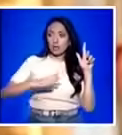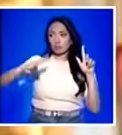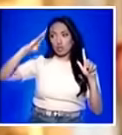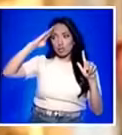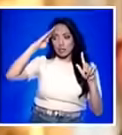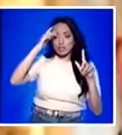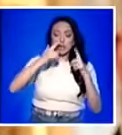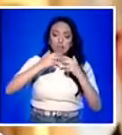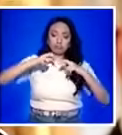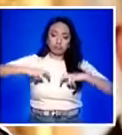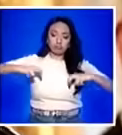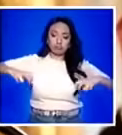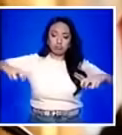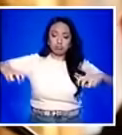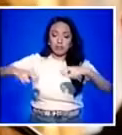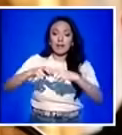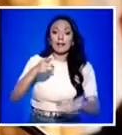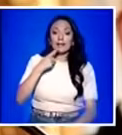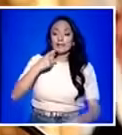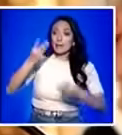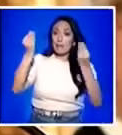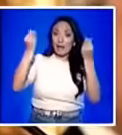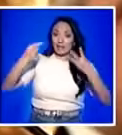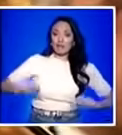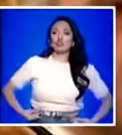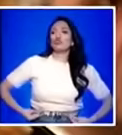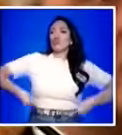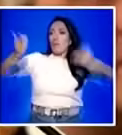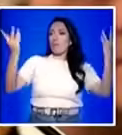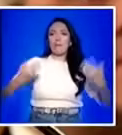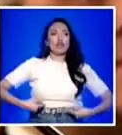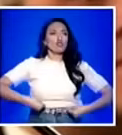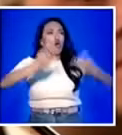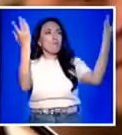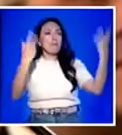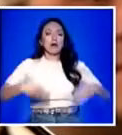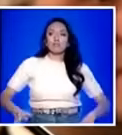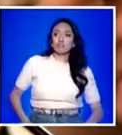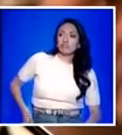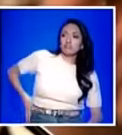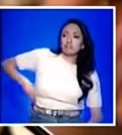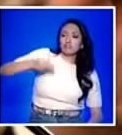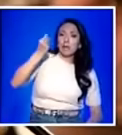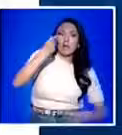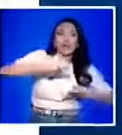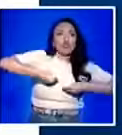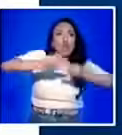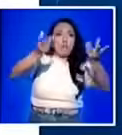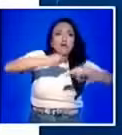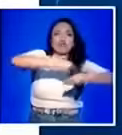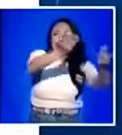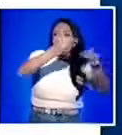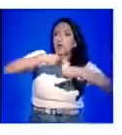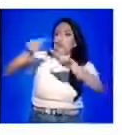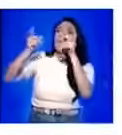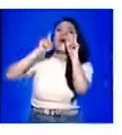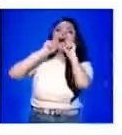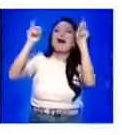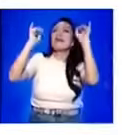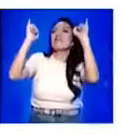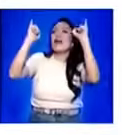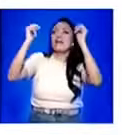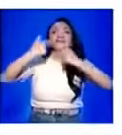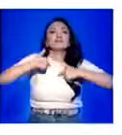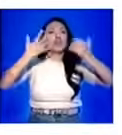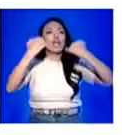la Guardia Civil, Noboa lanzó billetes al aire de un fajo que sacó de uno de sus bolsillos, gritando: